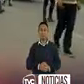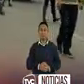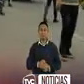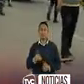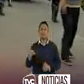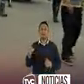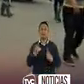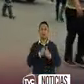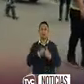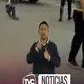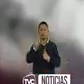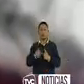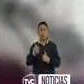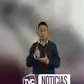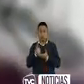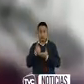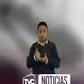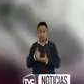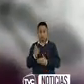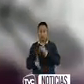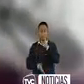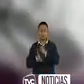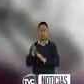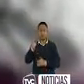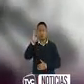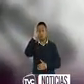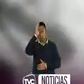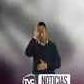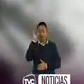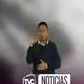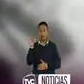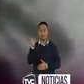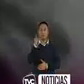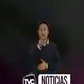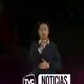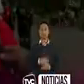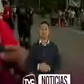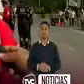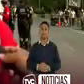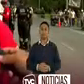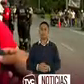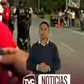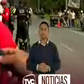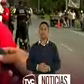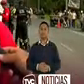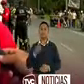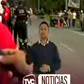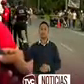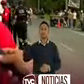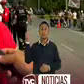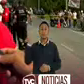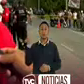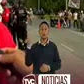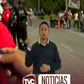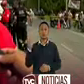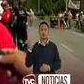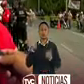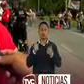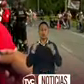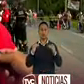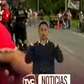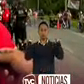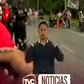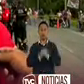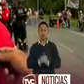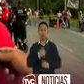de ser estabilizados en el sitio, fueron trasladados a diferentes casas de salud. Como las ambulancias son de nivel avanzado, aquí mismo